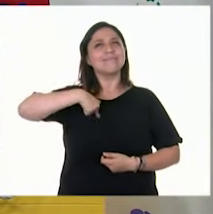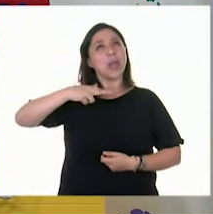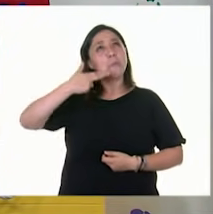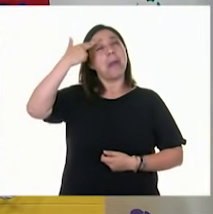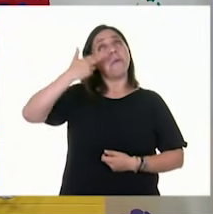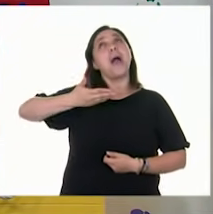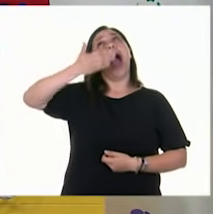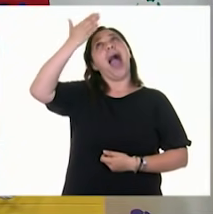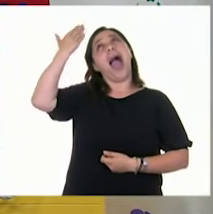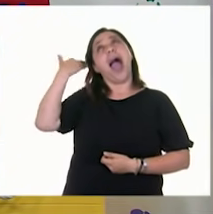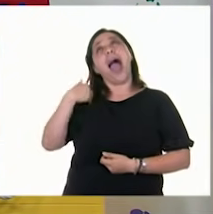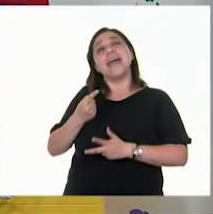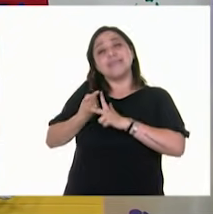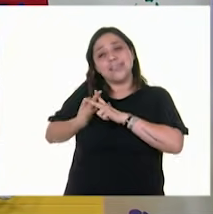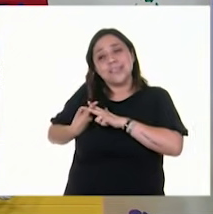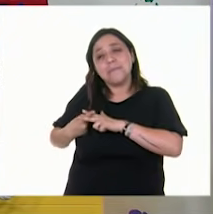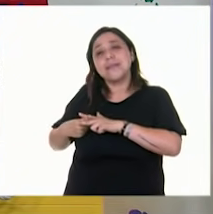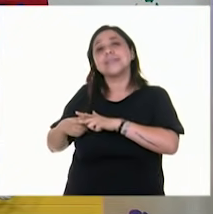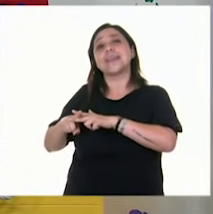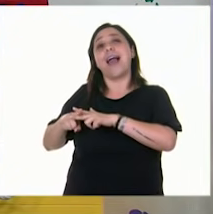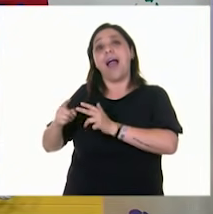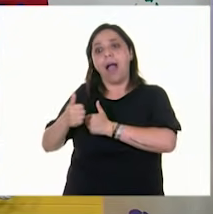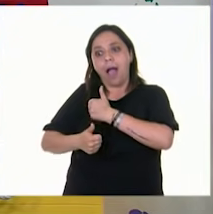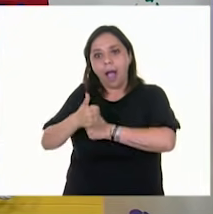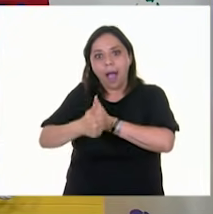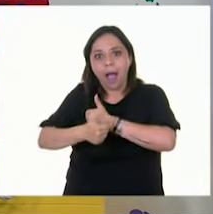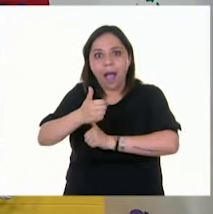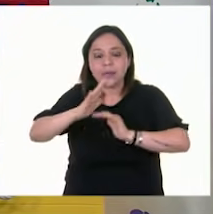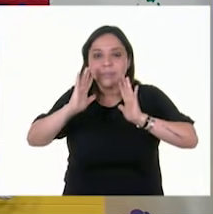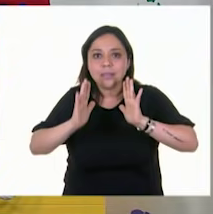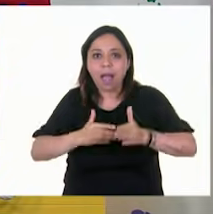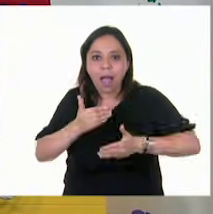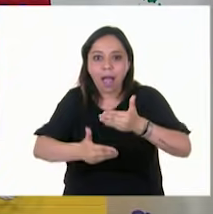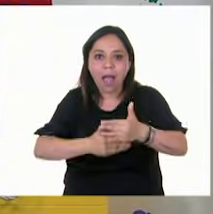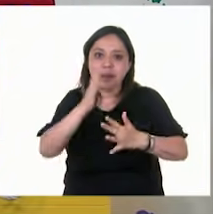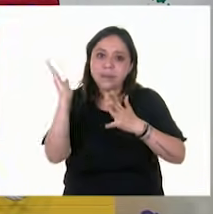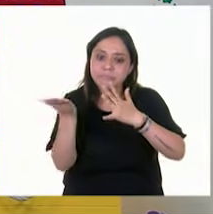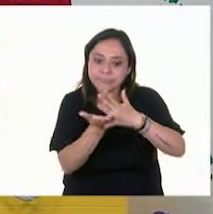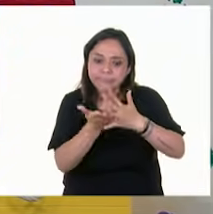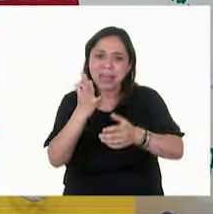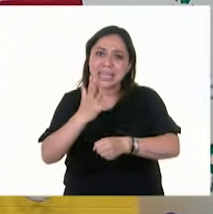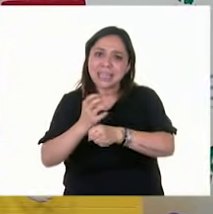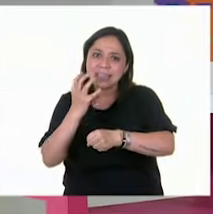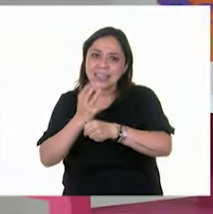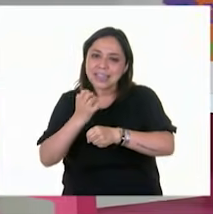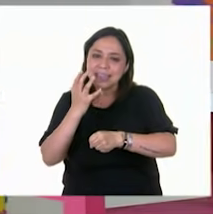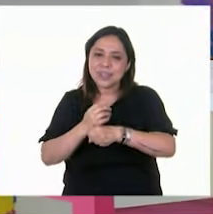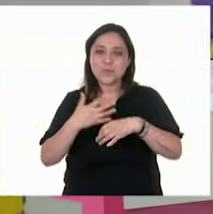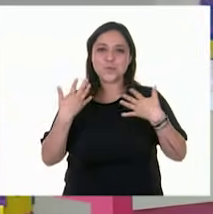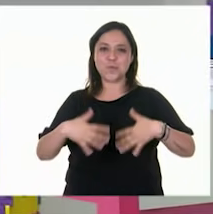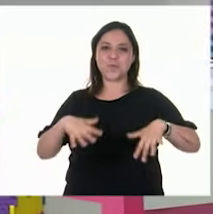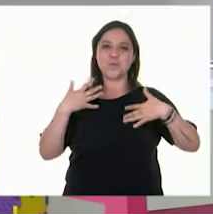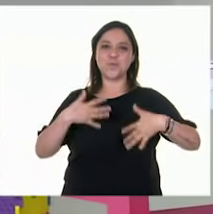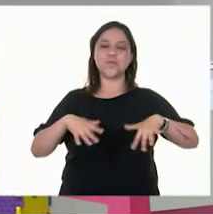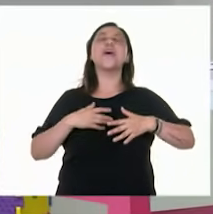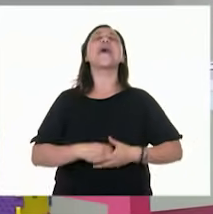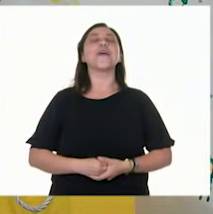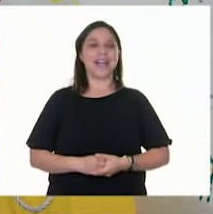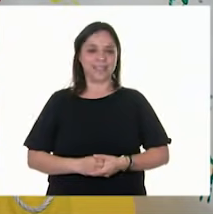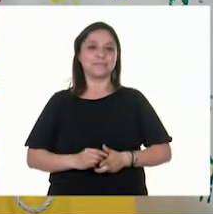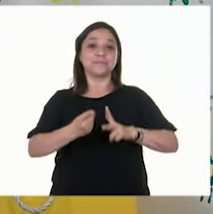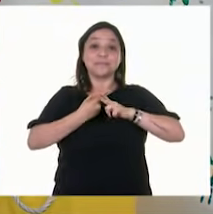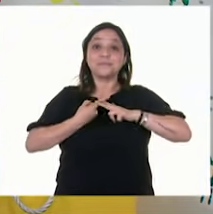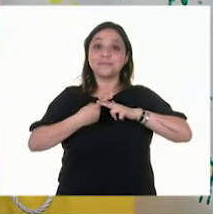con el primer bloque, los primeros desafíos, ya estamos en el quinto bloque. ¡Wow! ¡Muy bien! ¡Hemos avanzado muchísimo! Sí, bastante. Y entonces, para